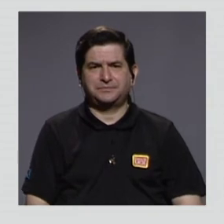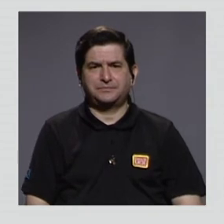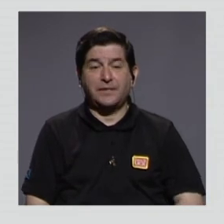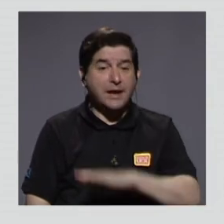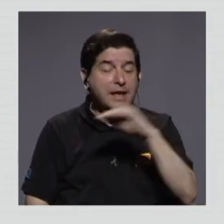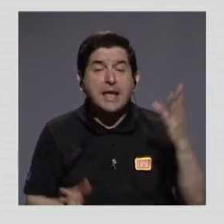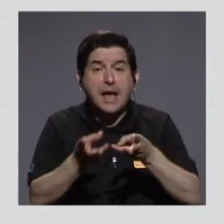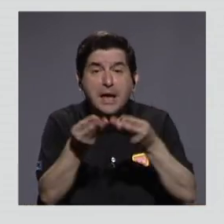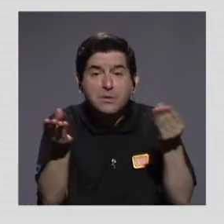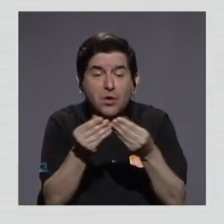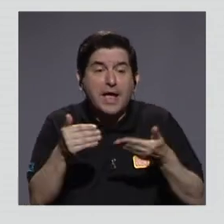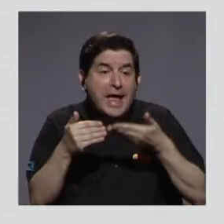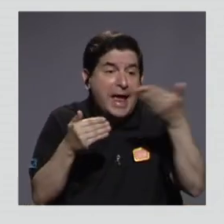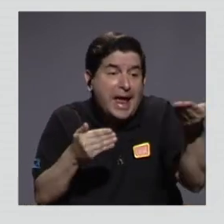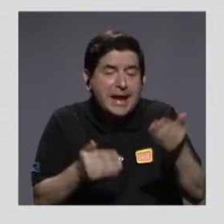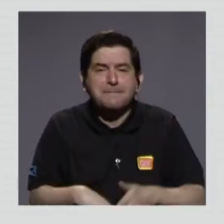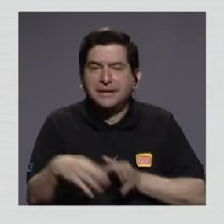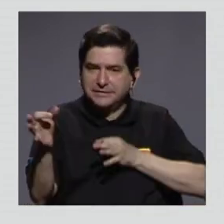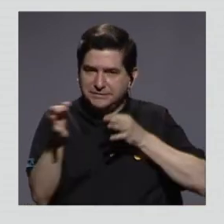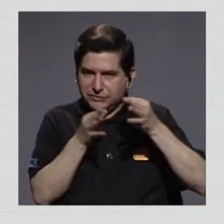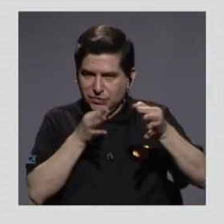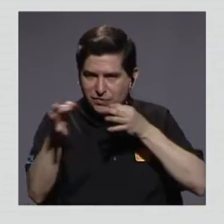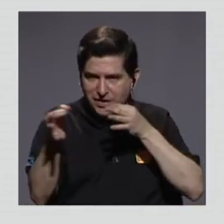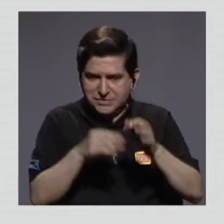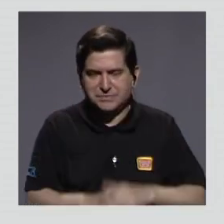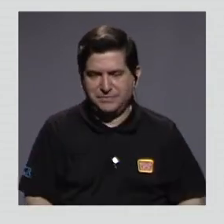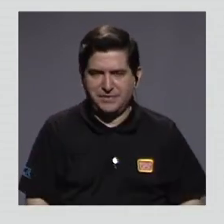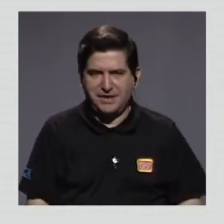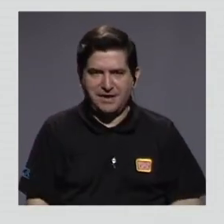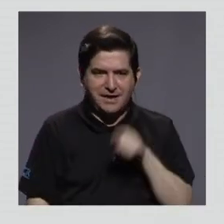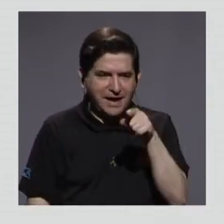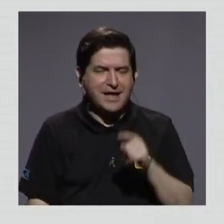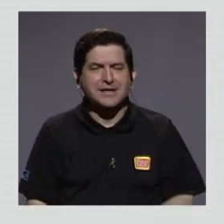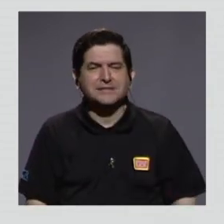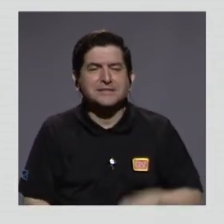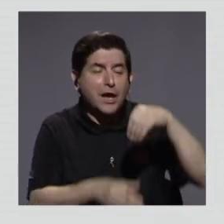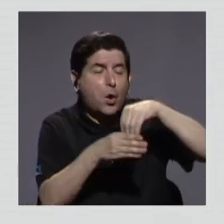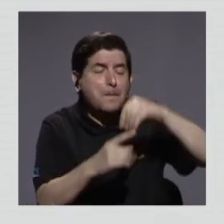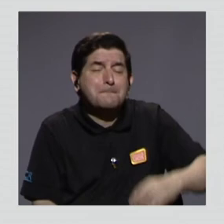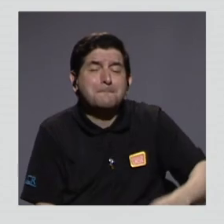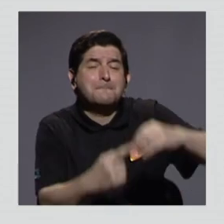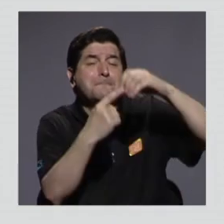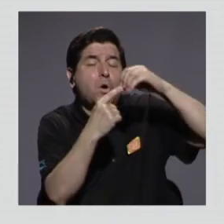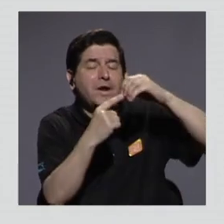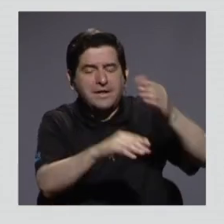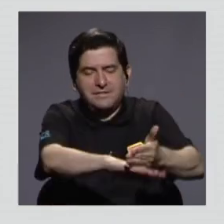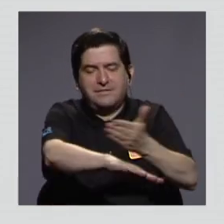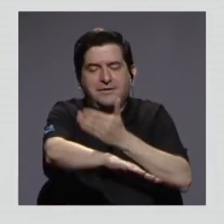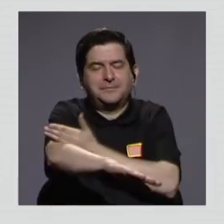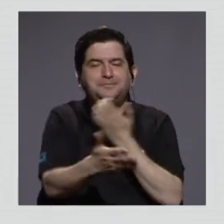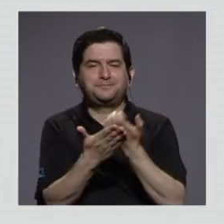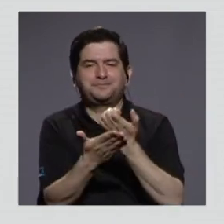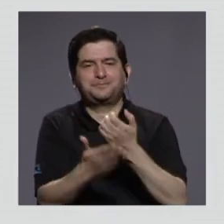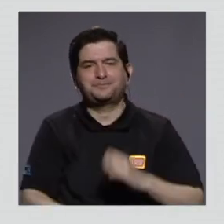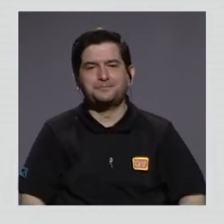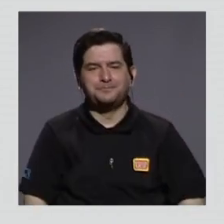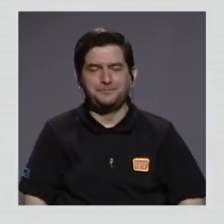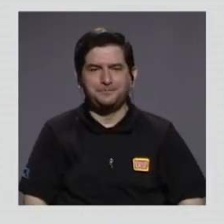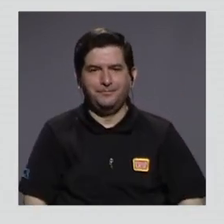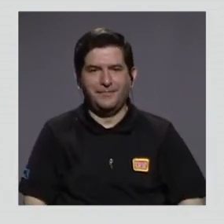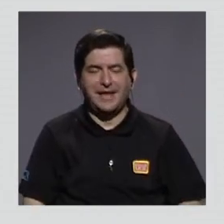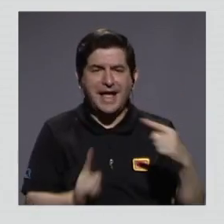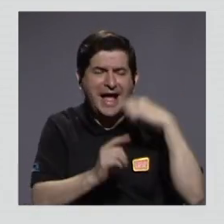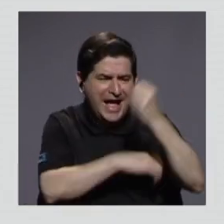productividad es el elemento que nos explica el componente principal del crecimiento económico entonces